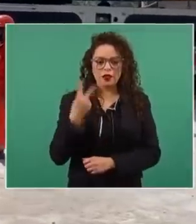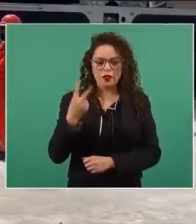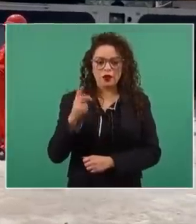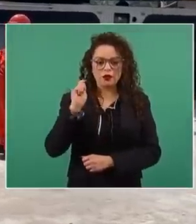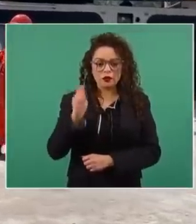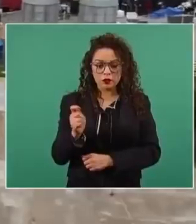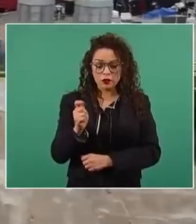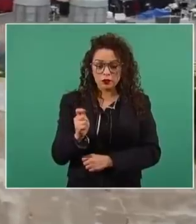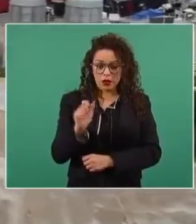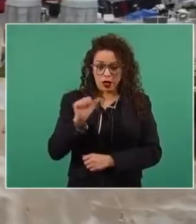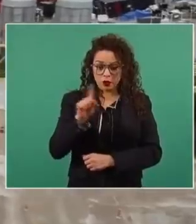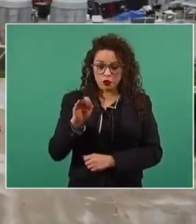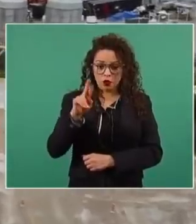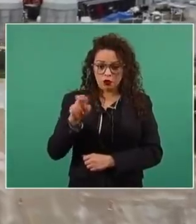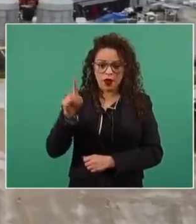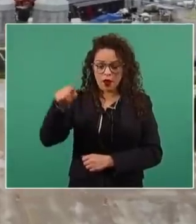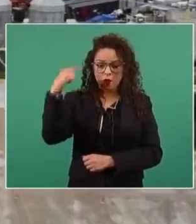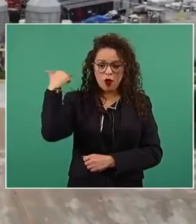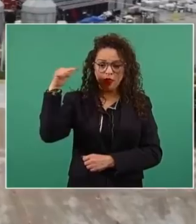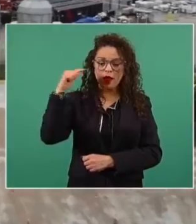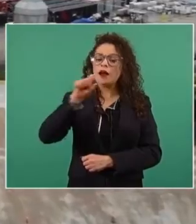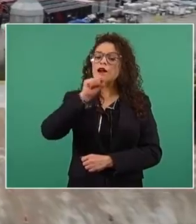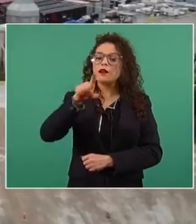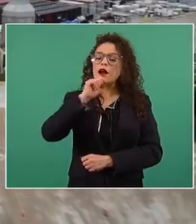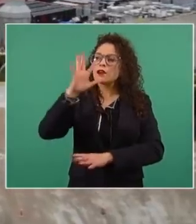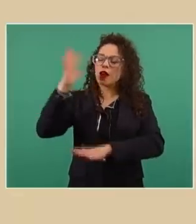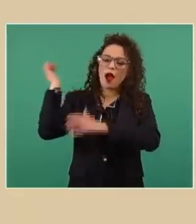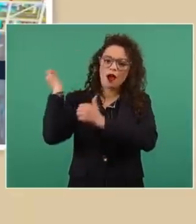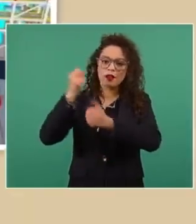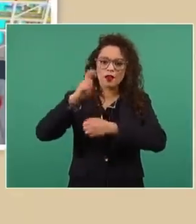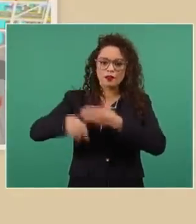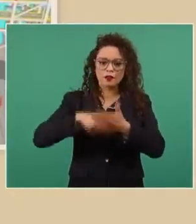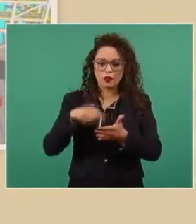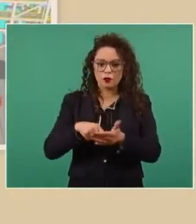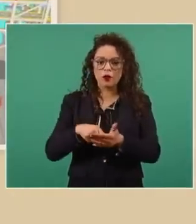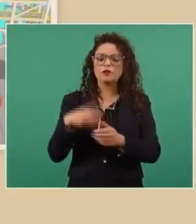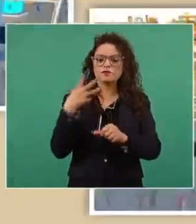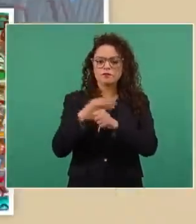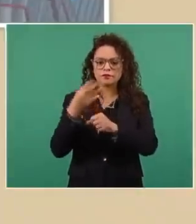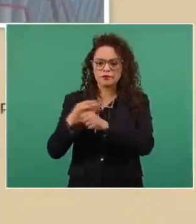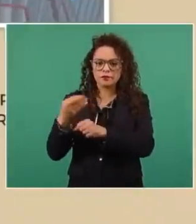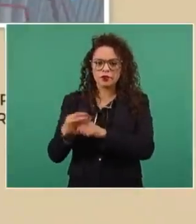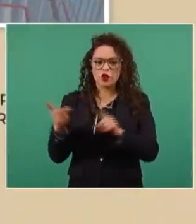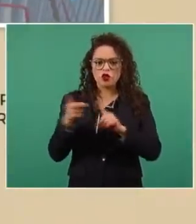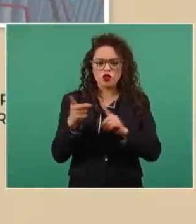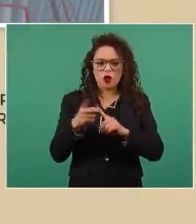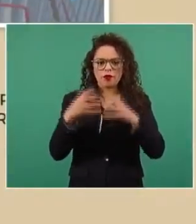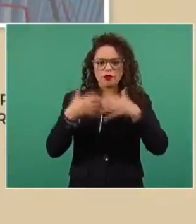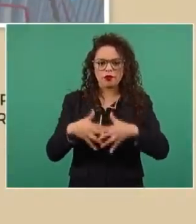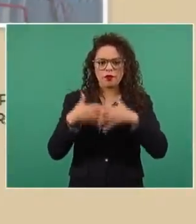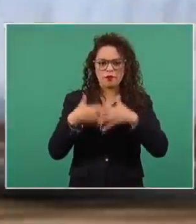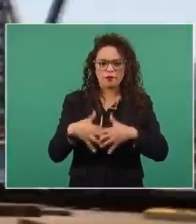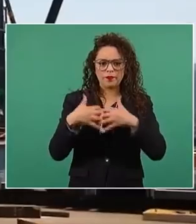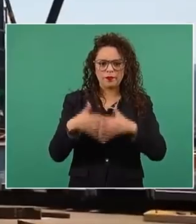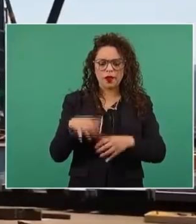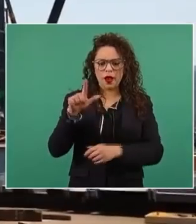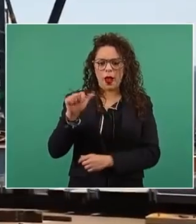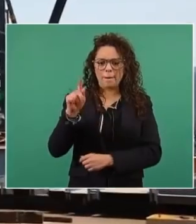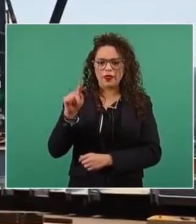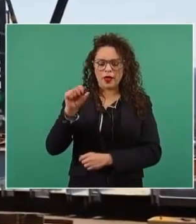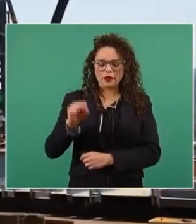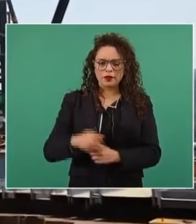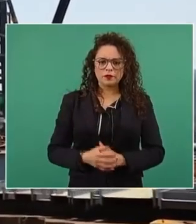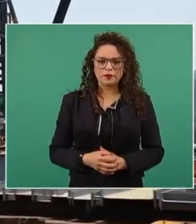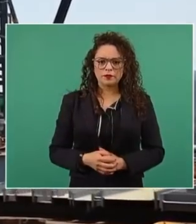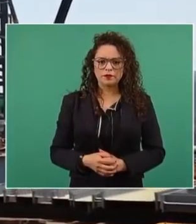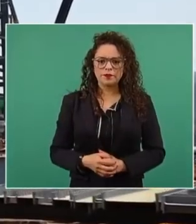azufre procedentes de Guadalajara, Jalisco, que han arribado al sitio y se instalarán en la planta hidrodesulfuradora de naftas. Mientras tanto,